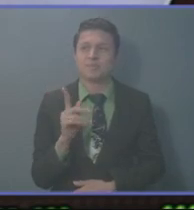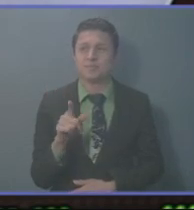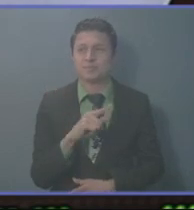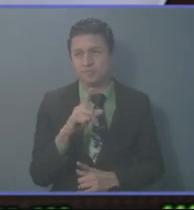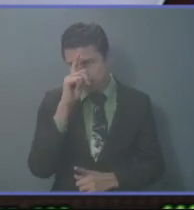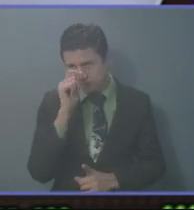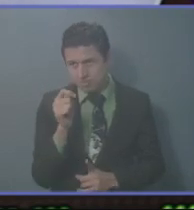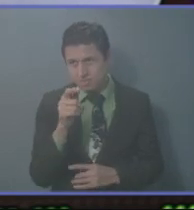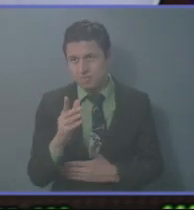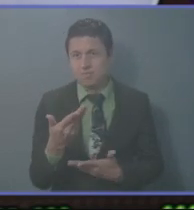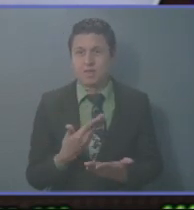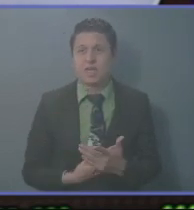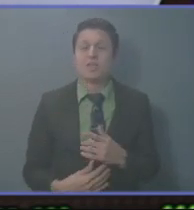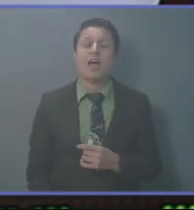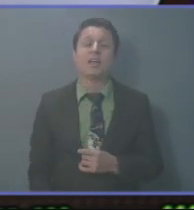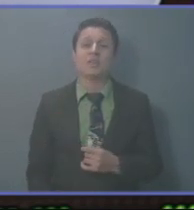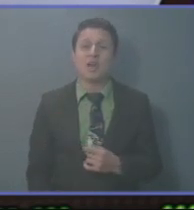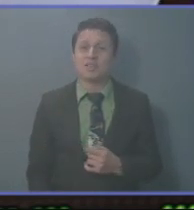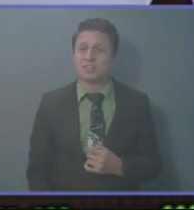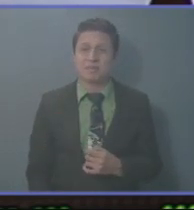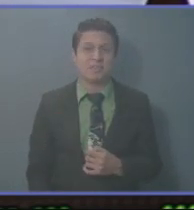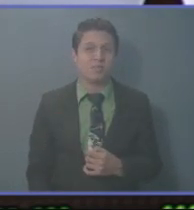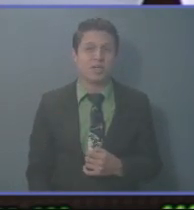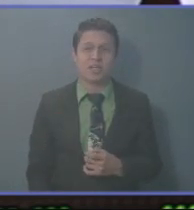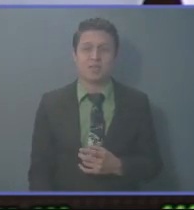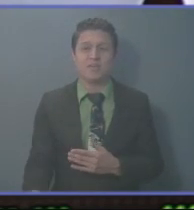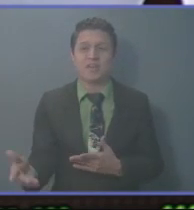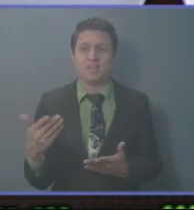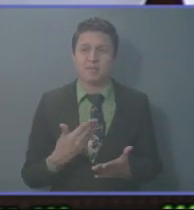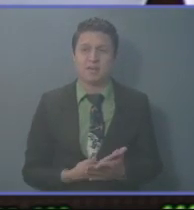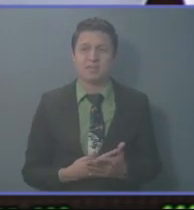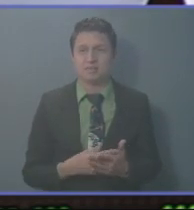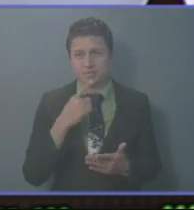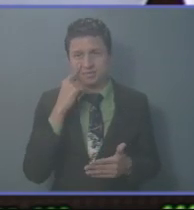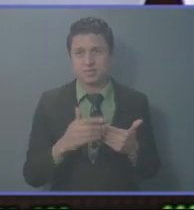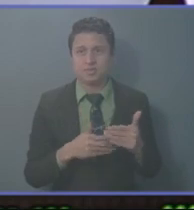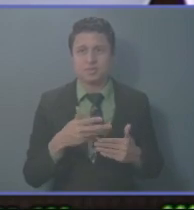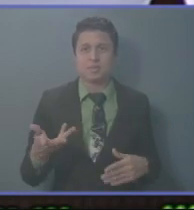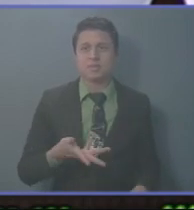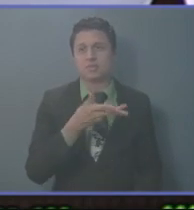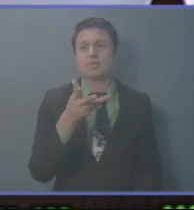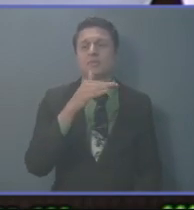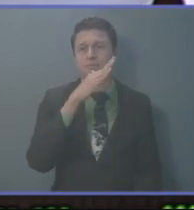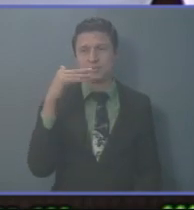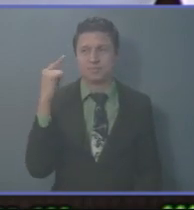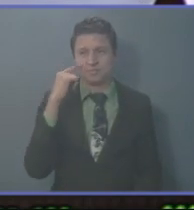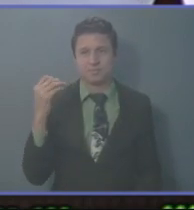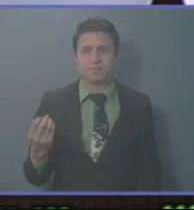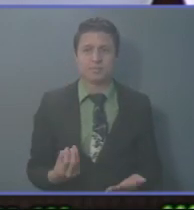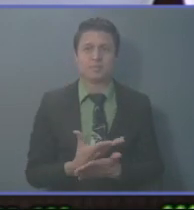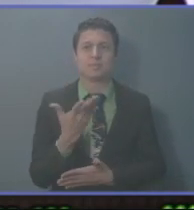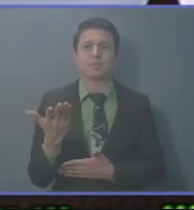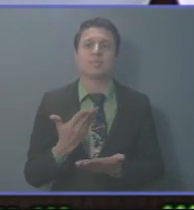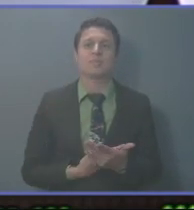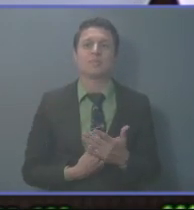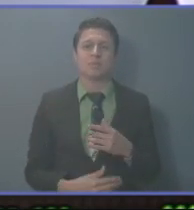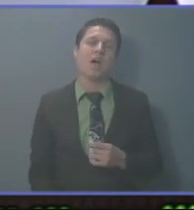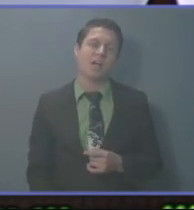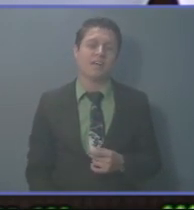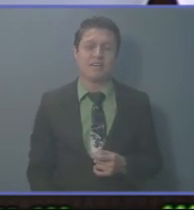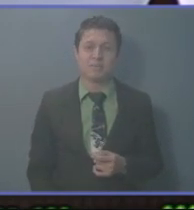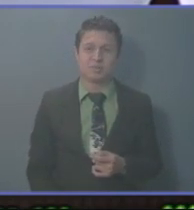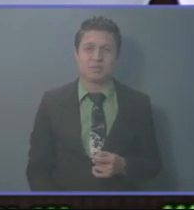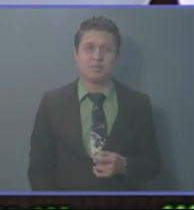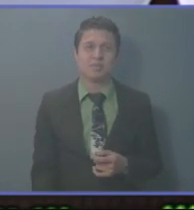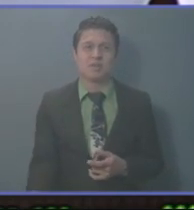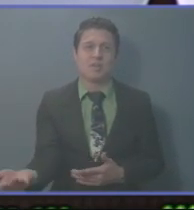mejores condiciones que las ofertadas por los bancos comerciales del país para la renovación de los vehículos destinados a